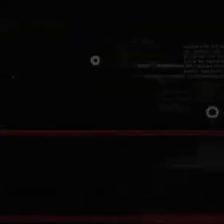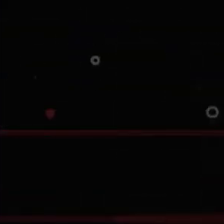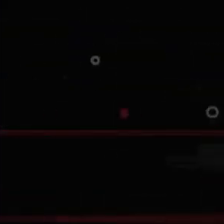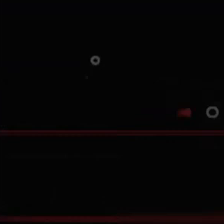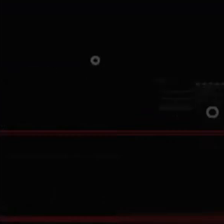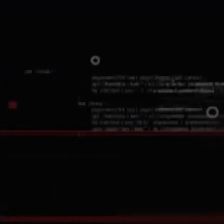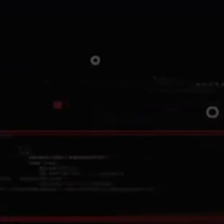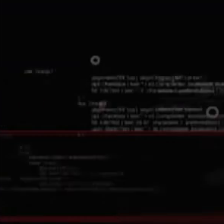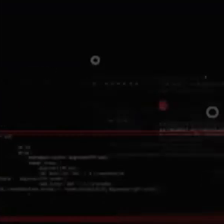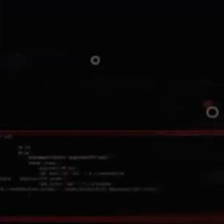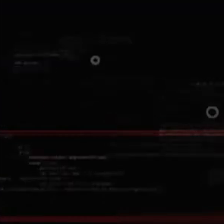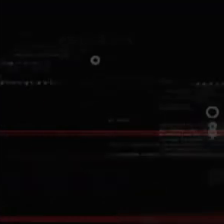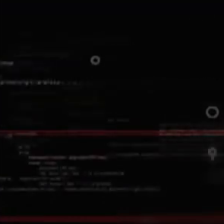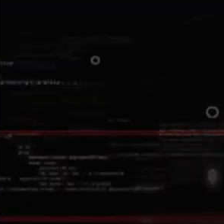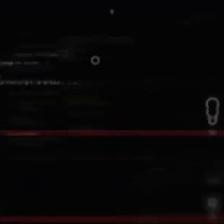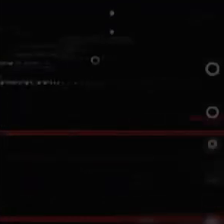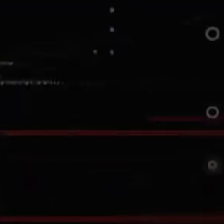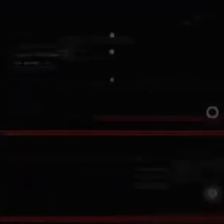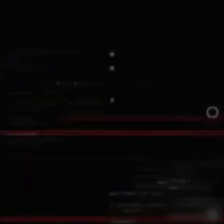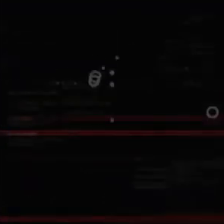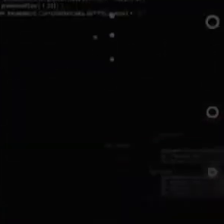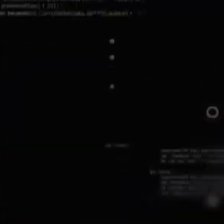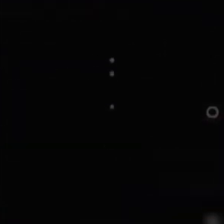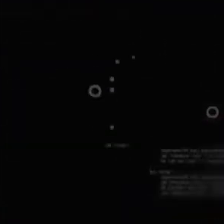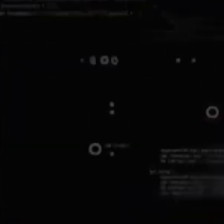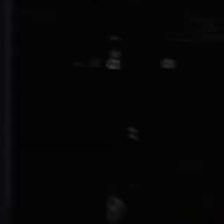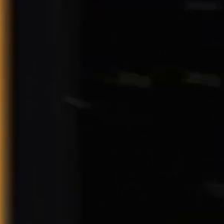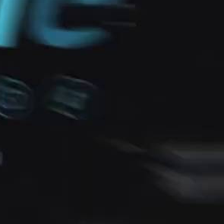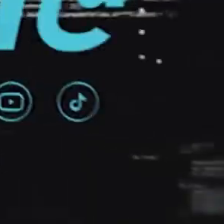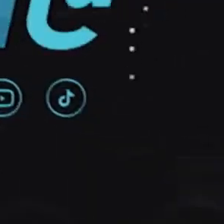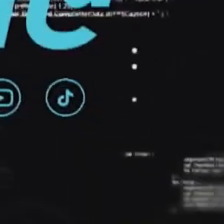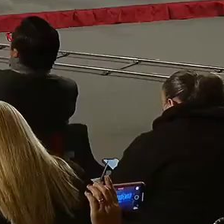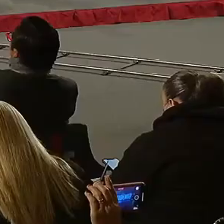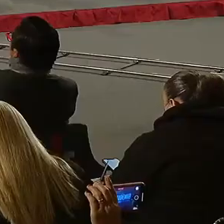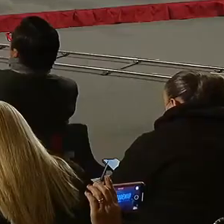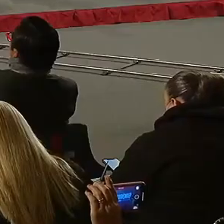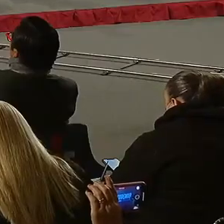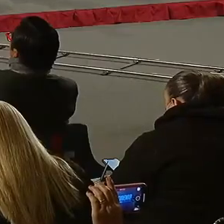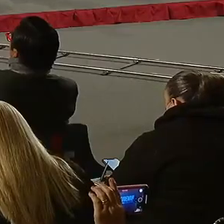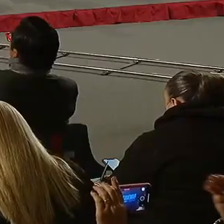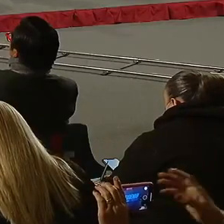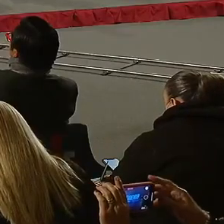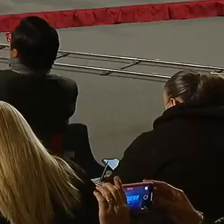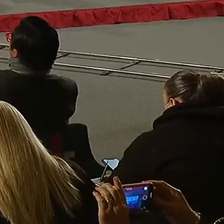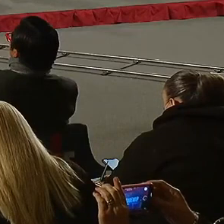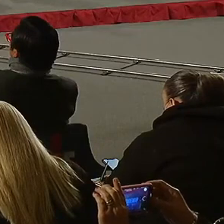Turquía que querían derrocar al presidente Recep Tayyip Erdogan. Infodemia.